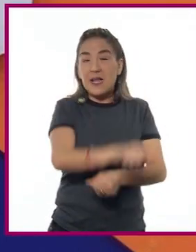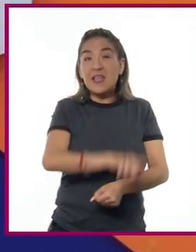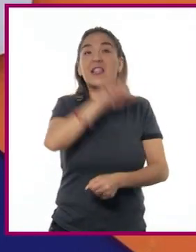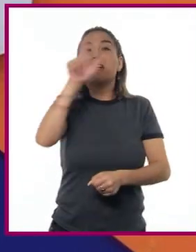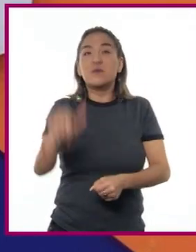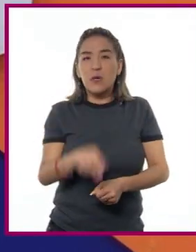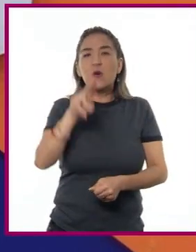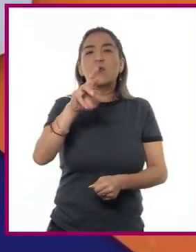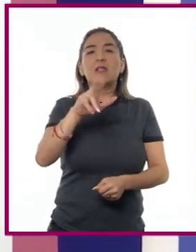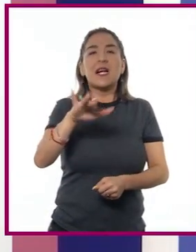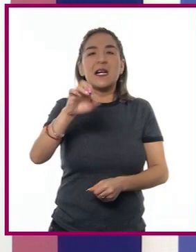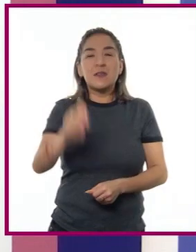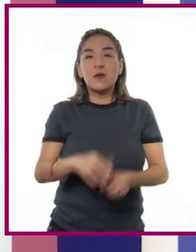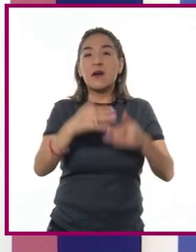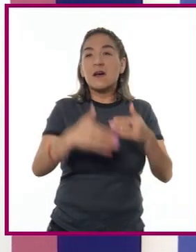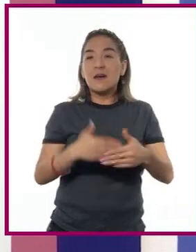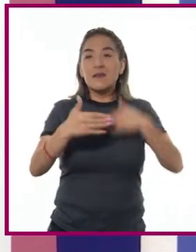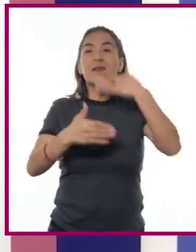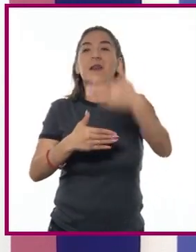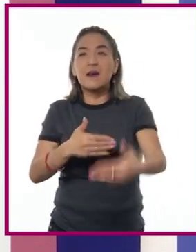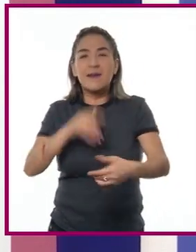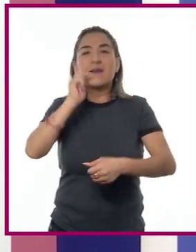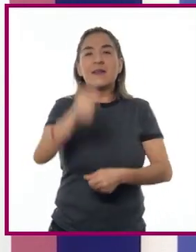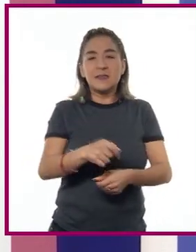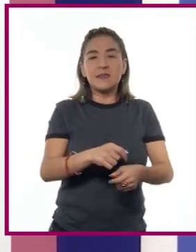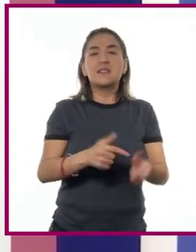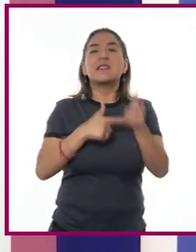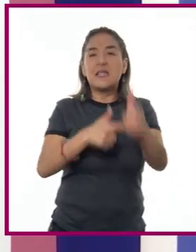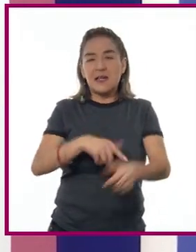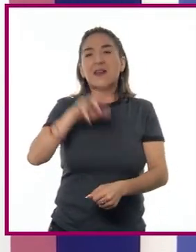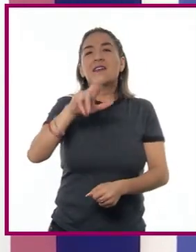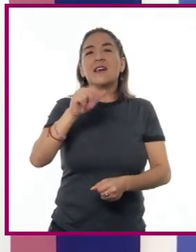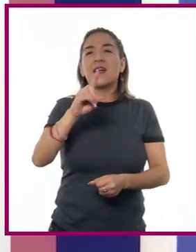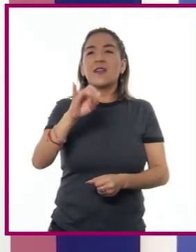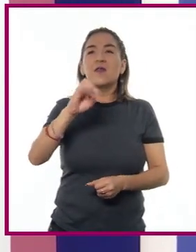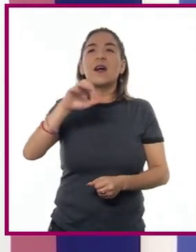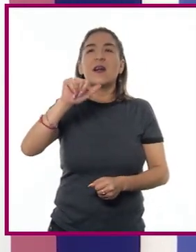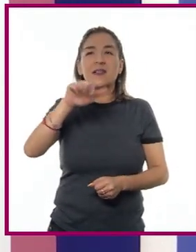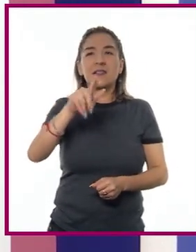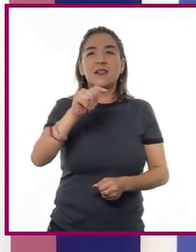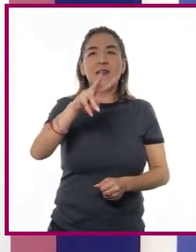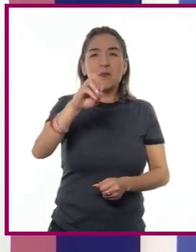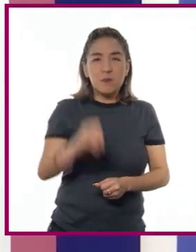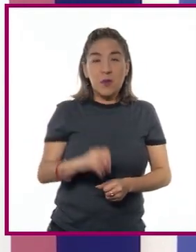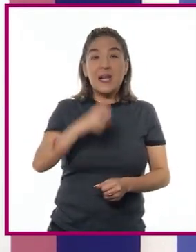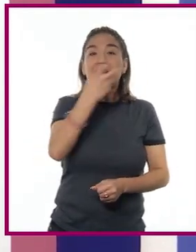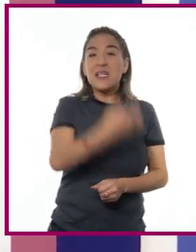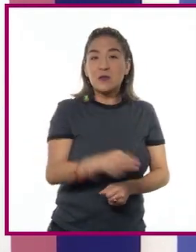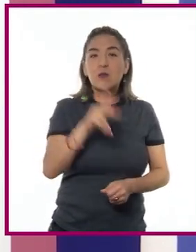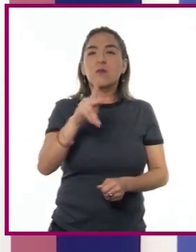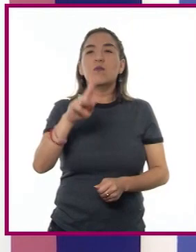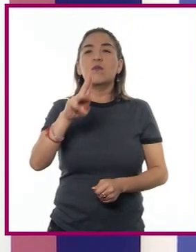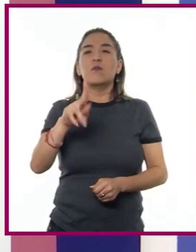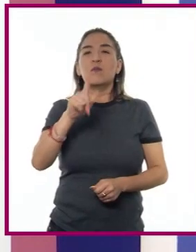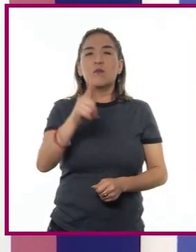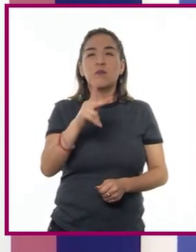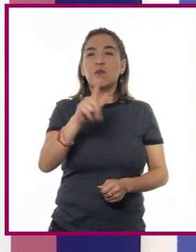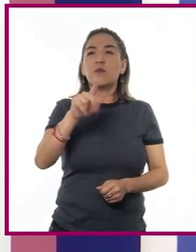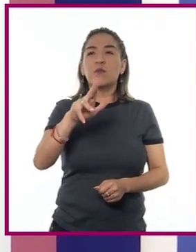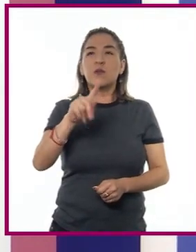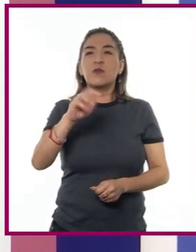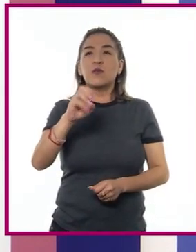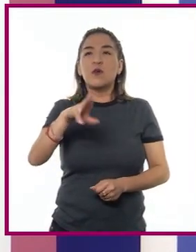del uranio hacia adelante, todos los elementos que siguen son radioactivos, todos son radioactivos, y a partir del plutonio en adelante, todos